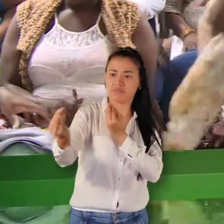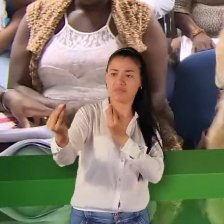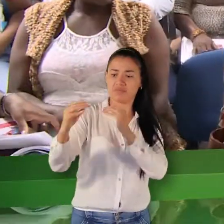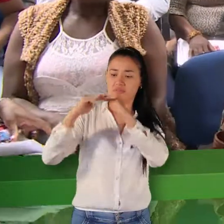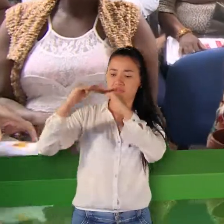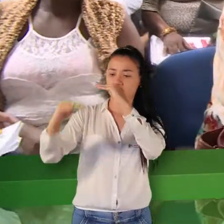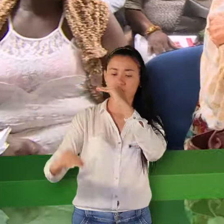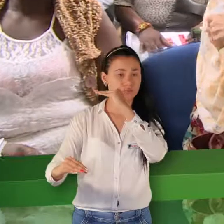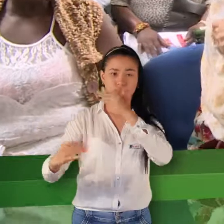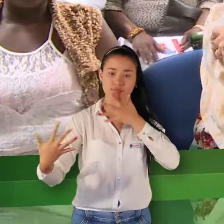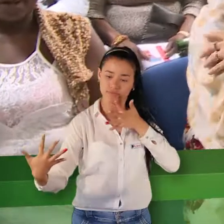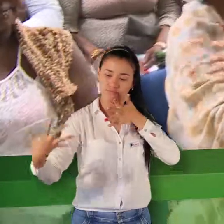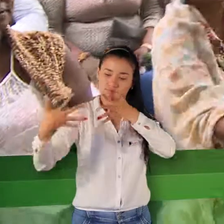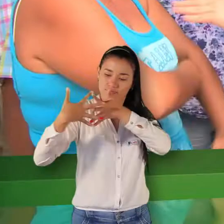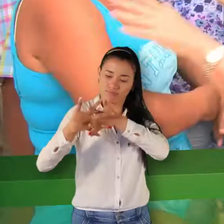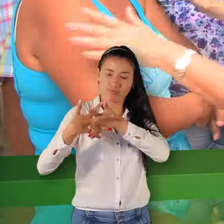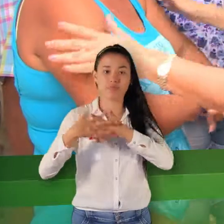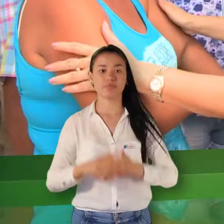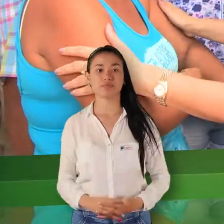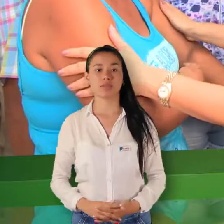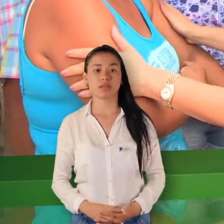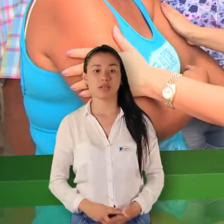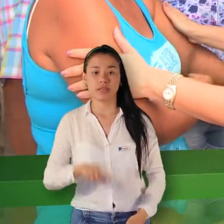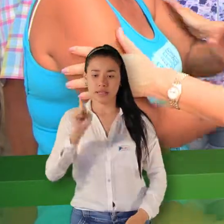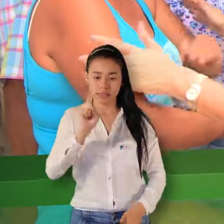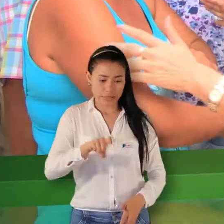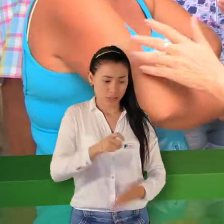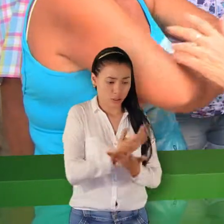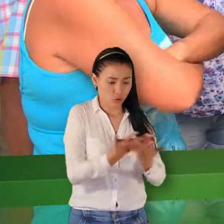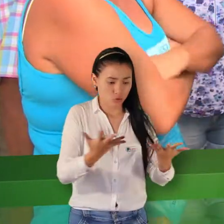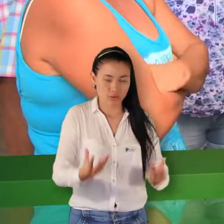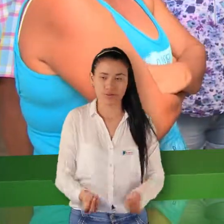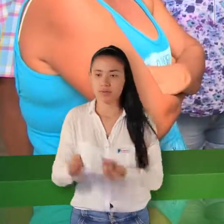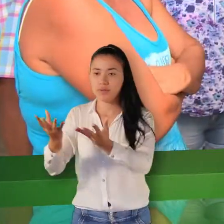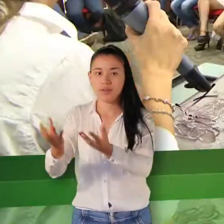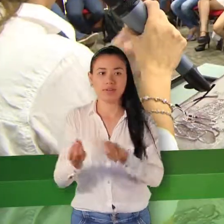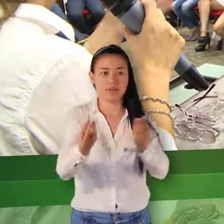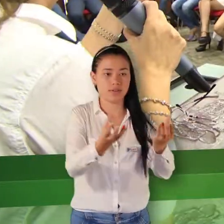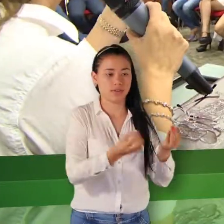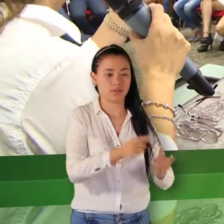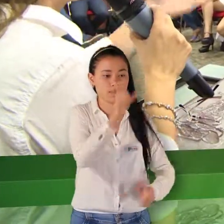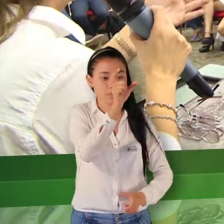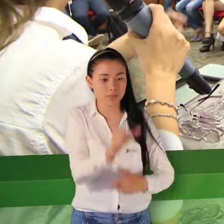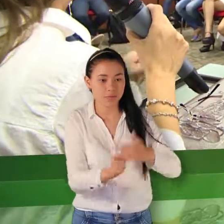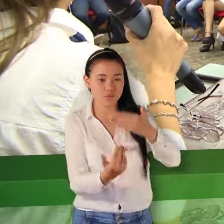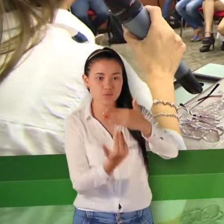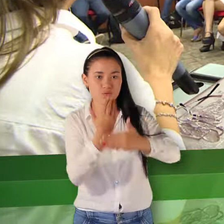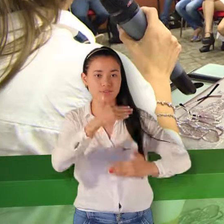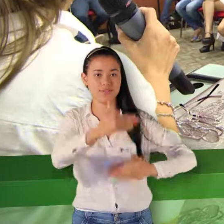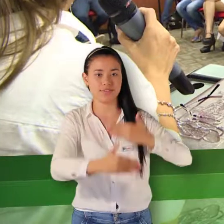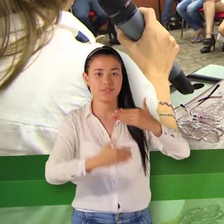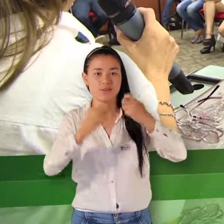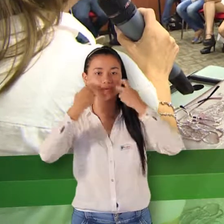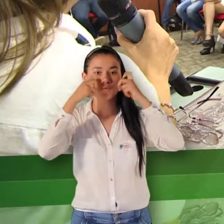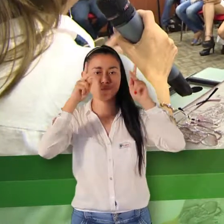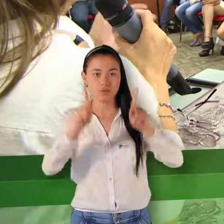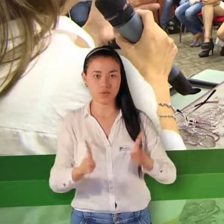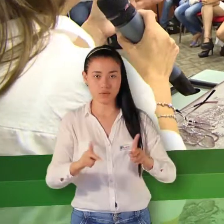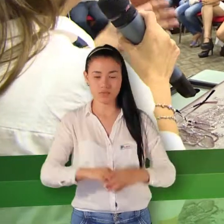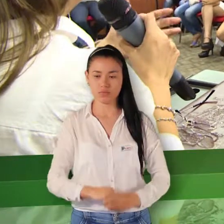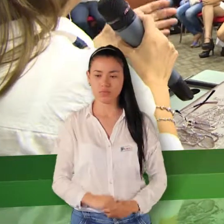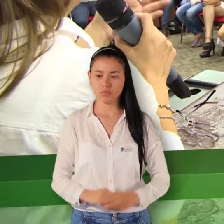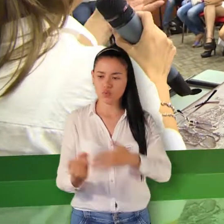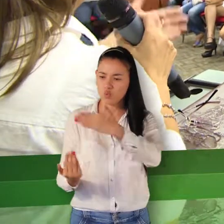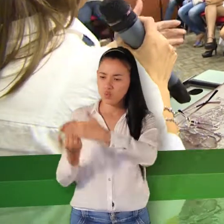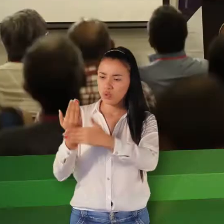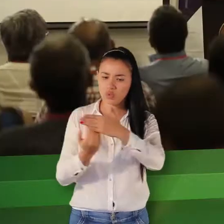para la exclusión, la separación y la desigualdad, a generar las condiciones necesarias para mejorar